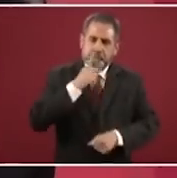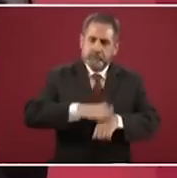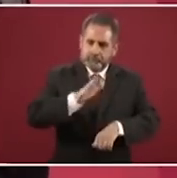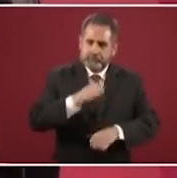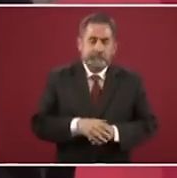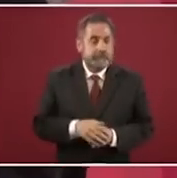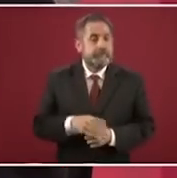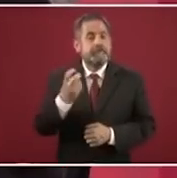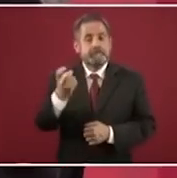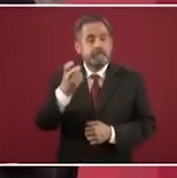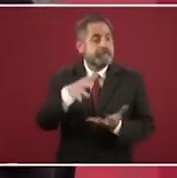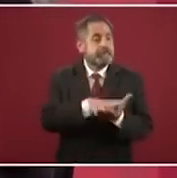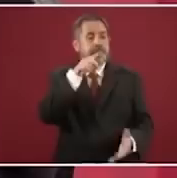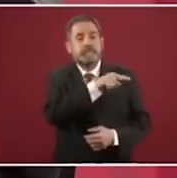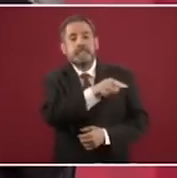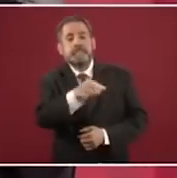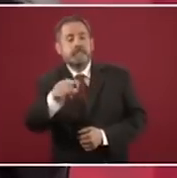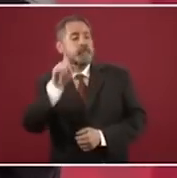Por eso la mayoría de los